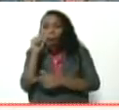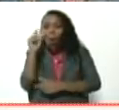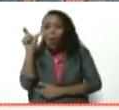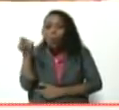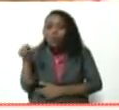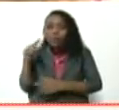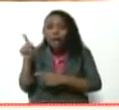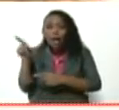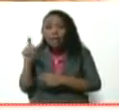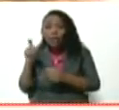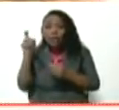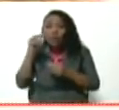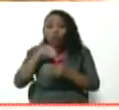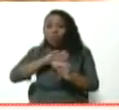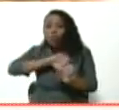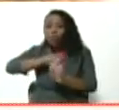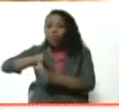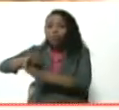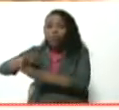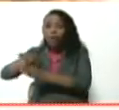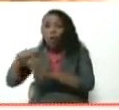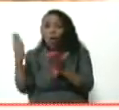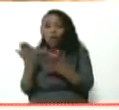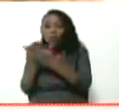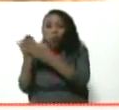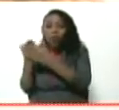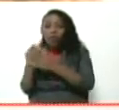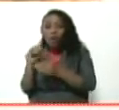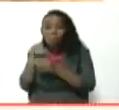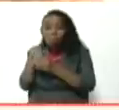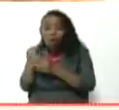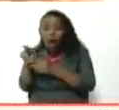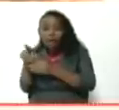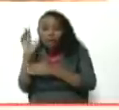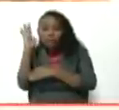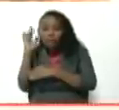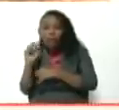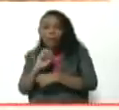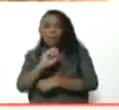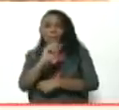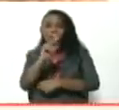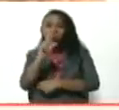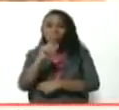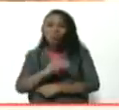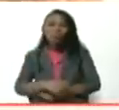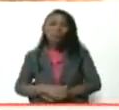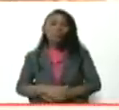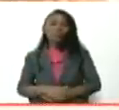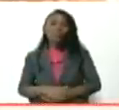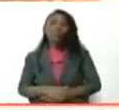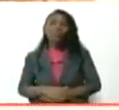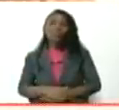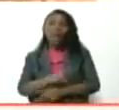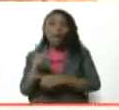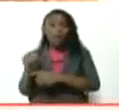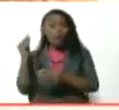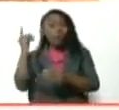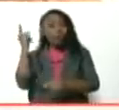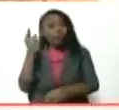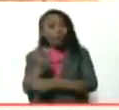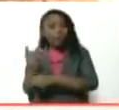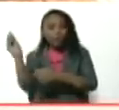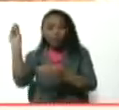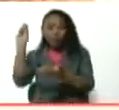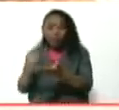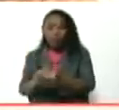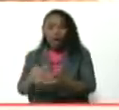Sacaron a los alumnos y se metieron ellos ahí escondidos a hacer una sesión. 21 fueron. Ellos tienen que ponerse de acuerdo.